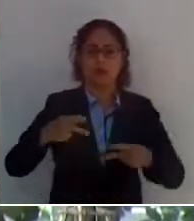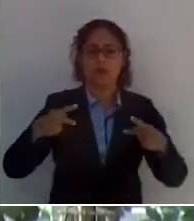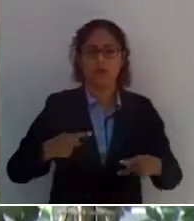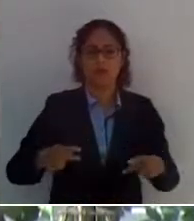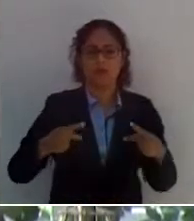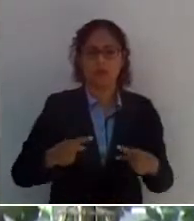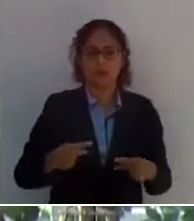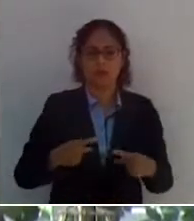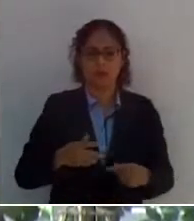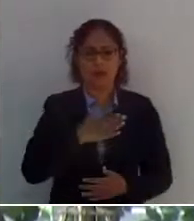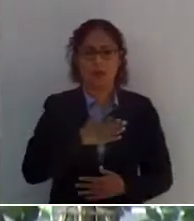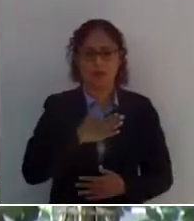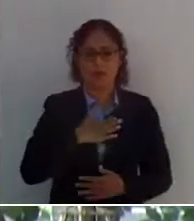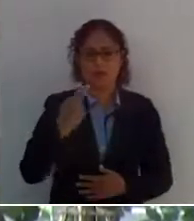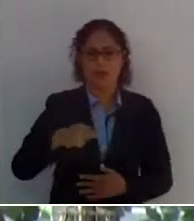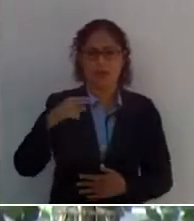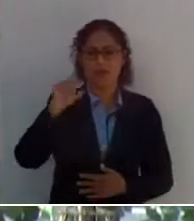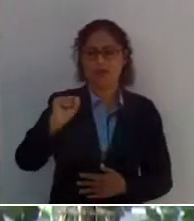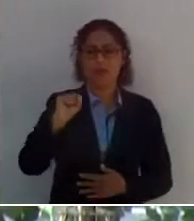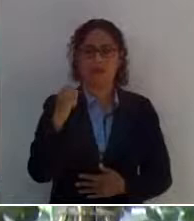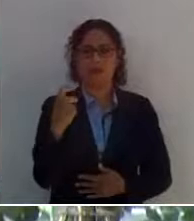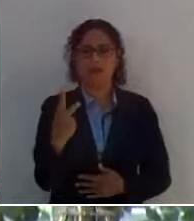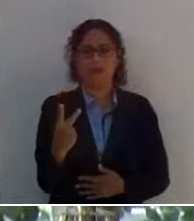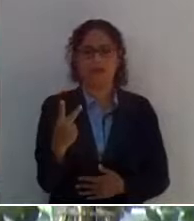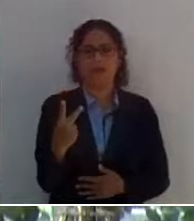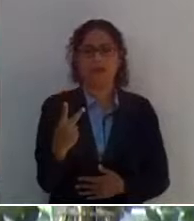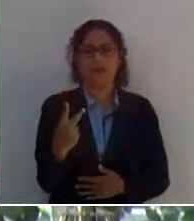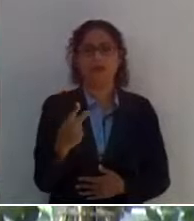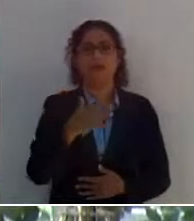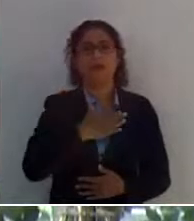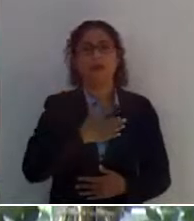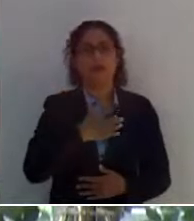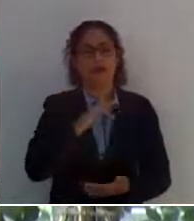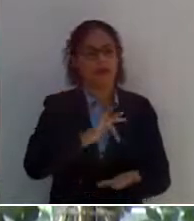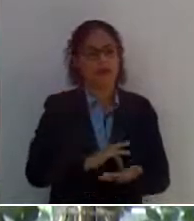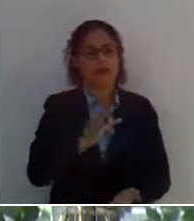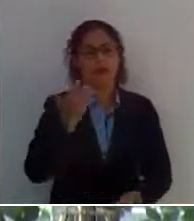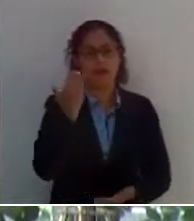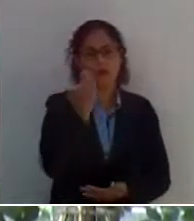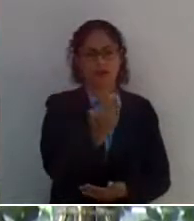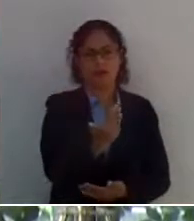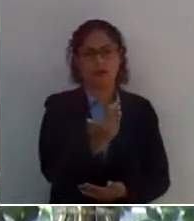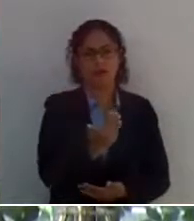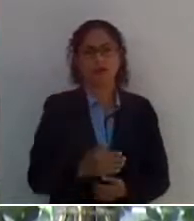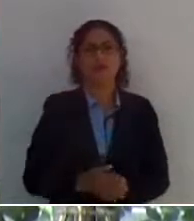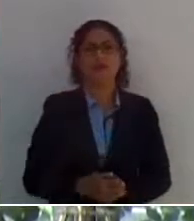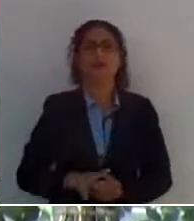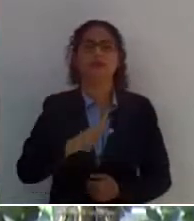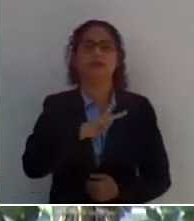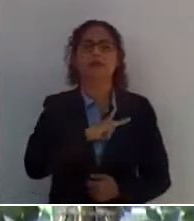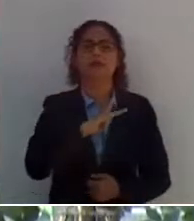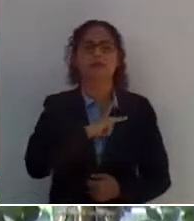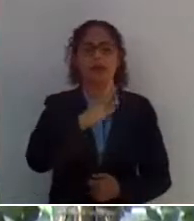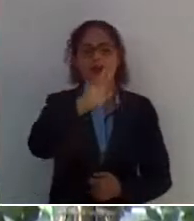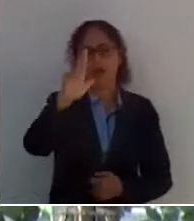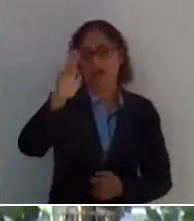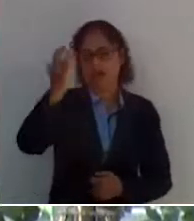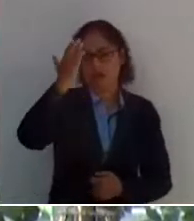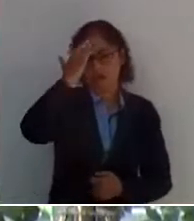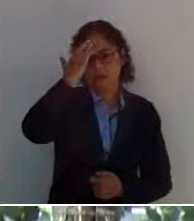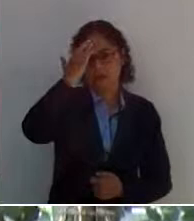en nombre de la Secretaría de Seguridad Pública, nuestra gratitud, nuestro